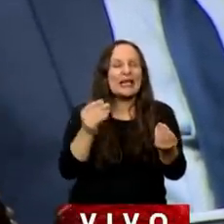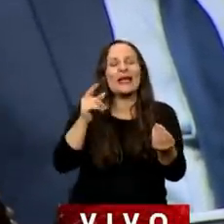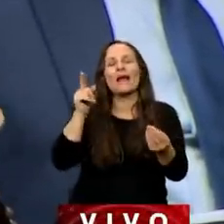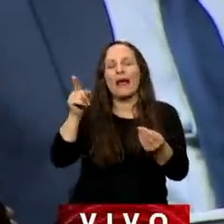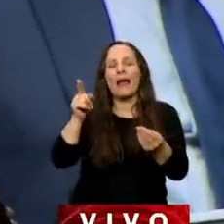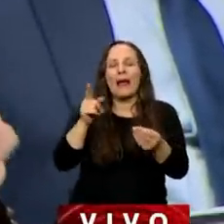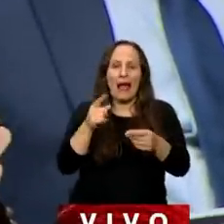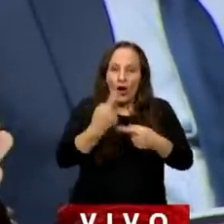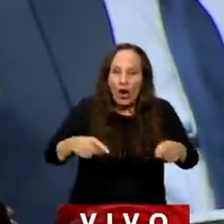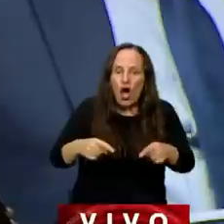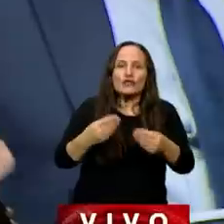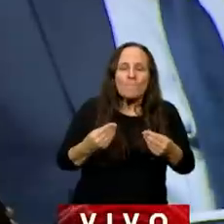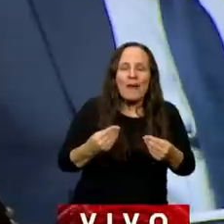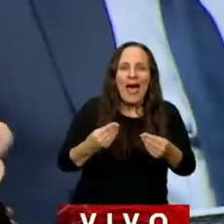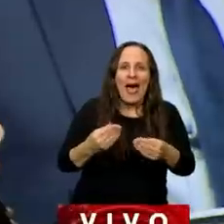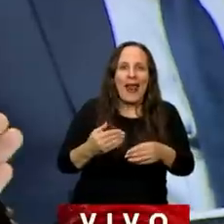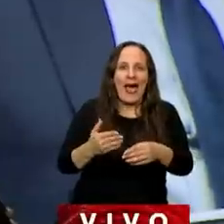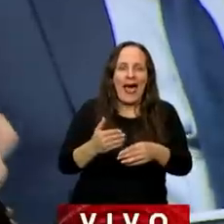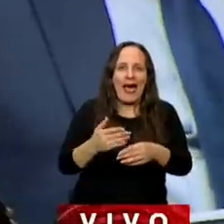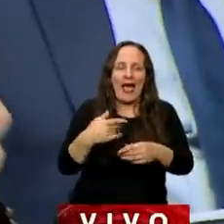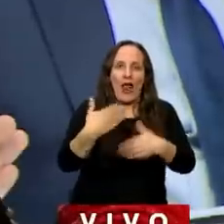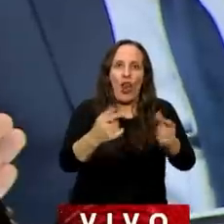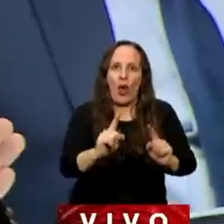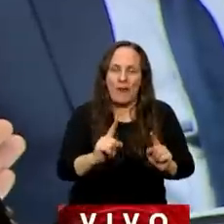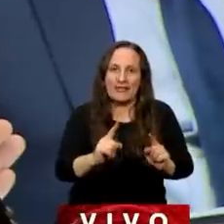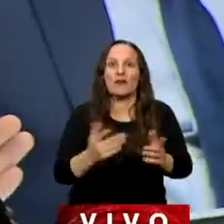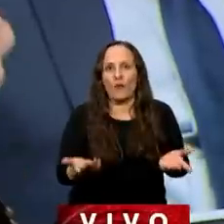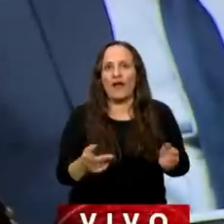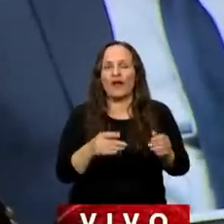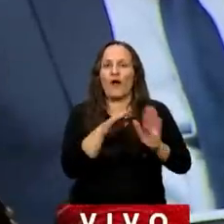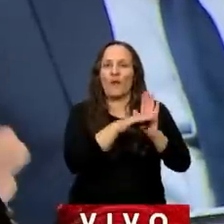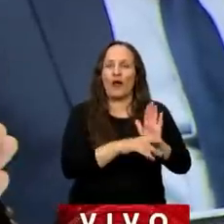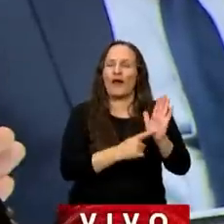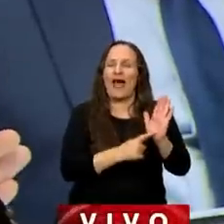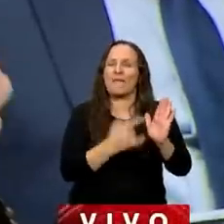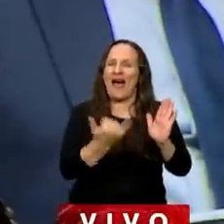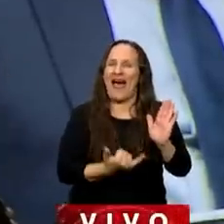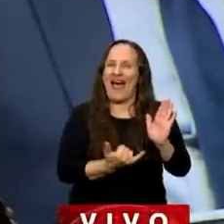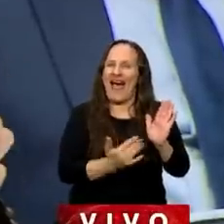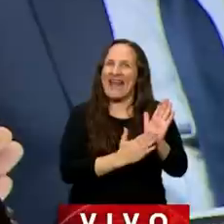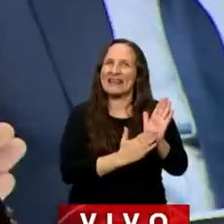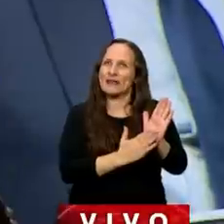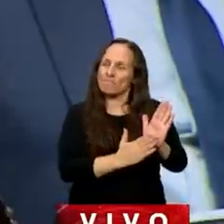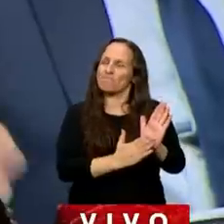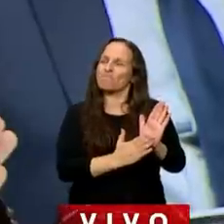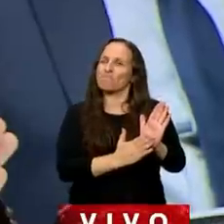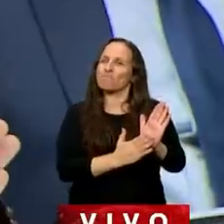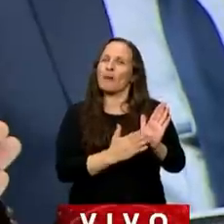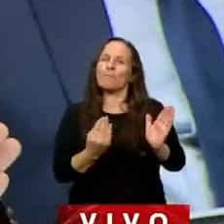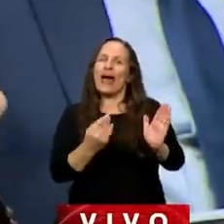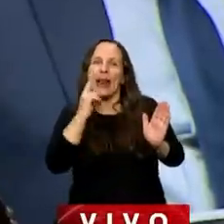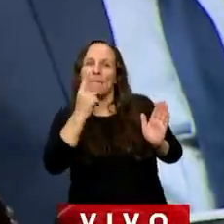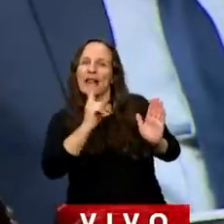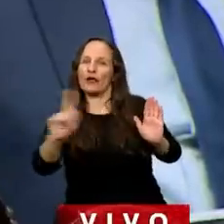cosas para evitar un riesgo. Y este programa sí las hace. Es un vector para evitar